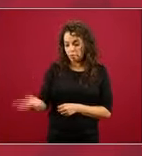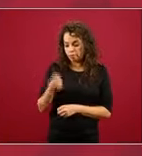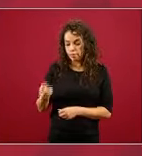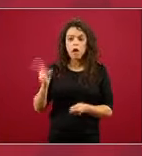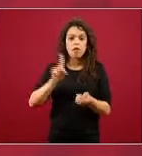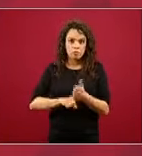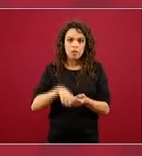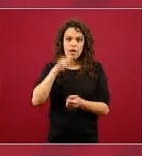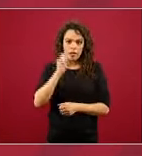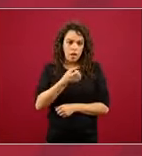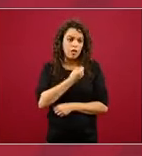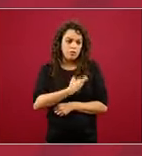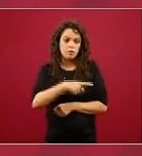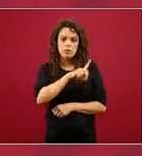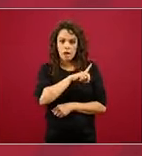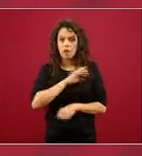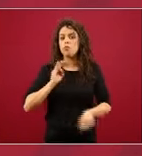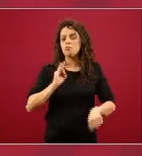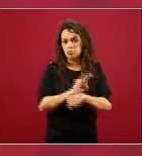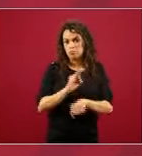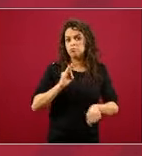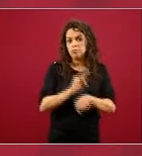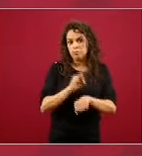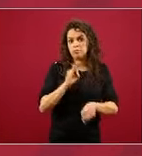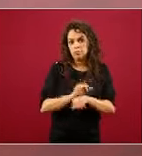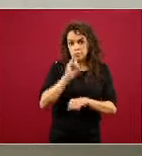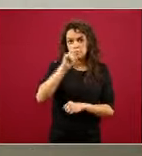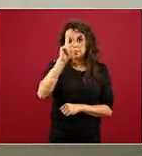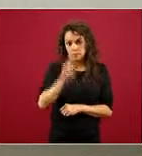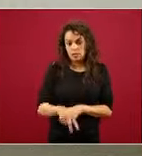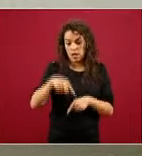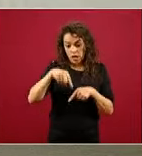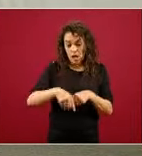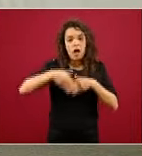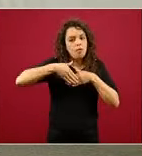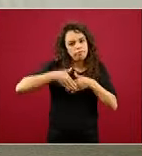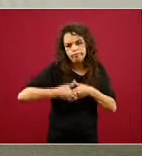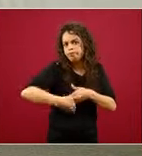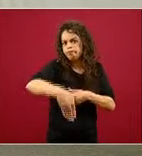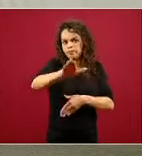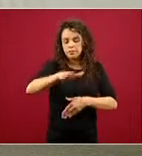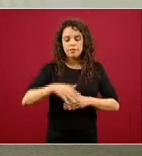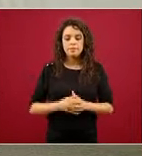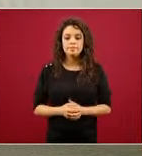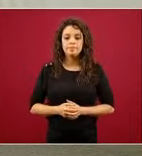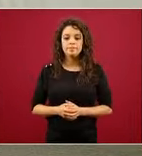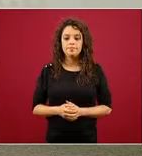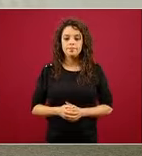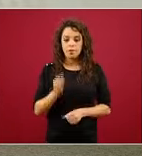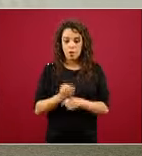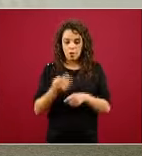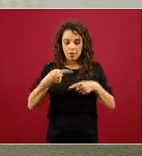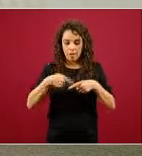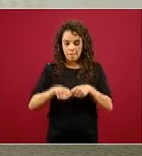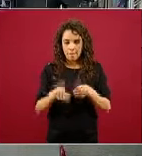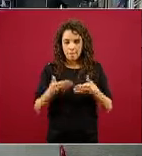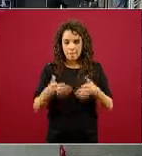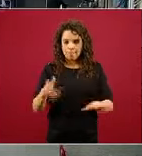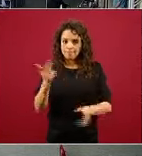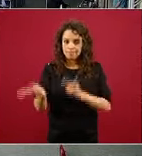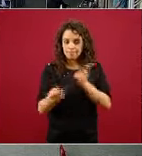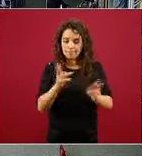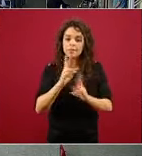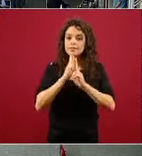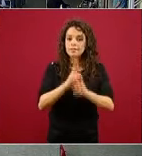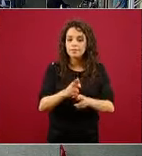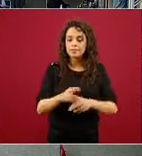nuevo hábito que va a proteger nuestra salud de ahora en adelante. Pasamos a la parte de preguntas y respuestas. Si gustamos usted,